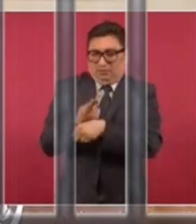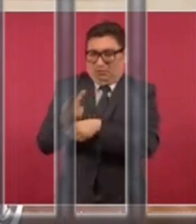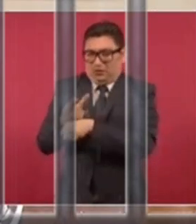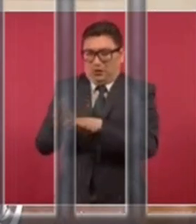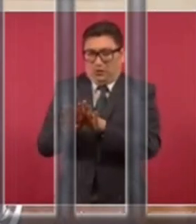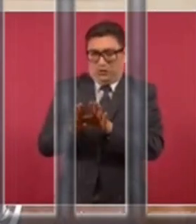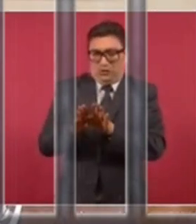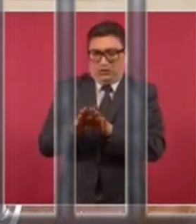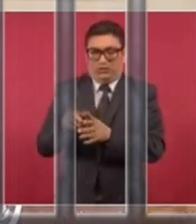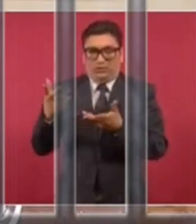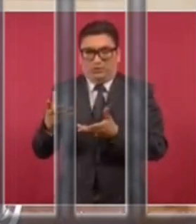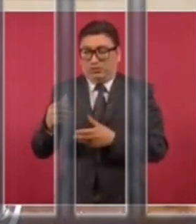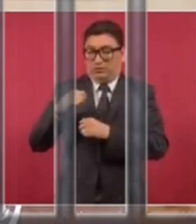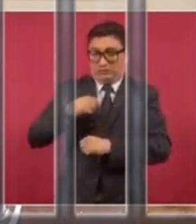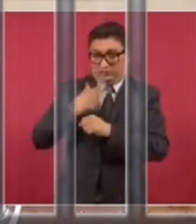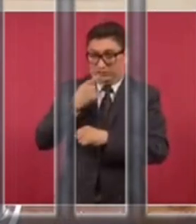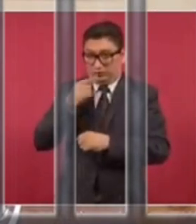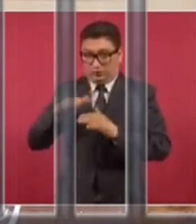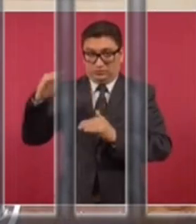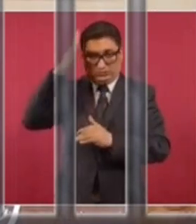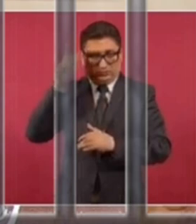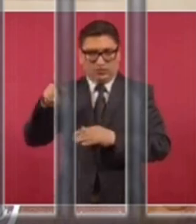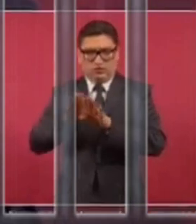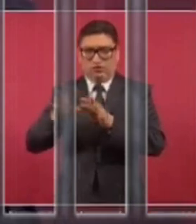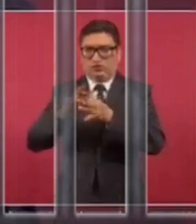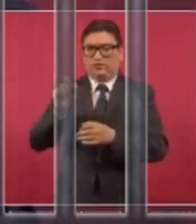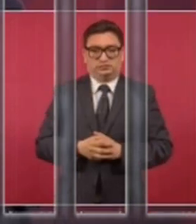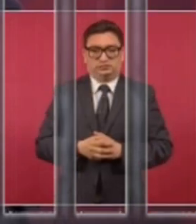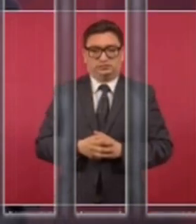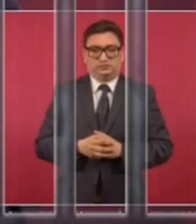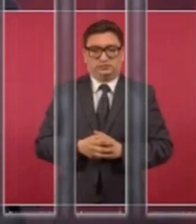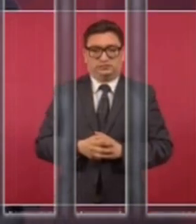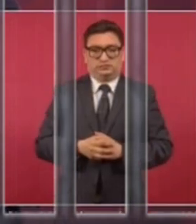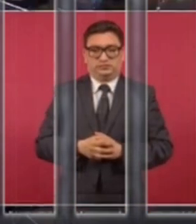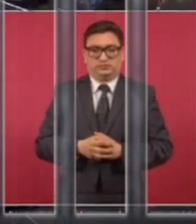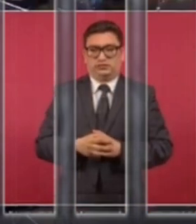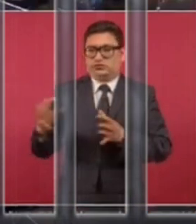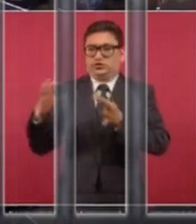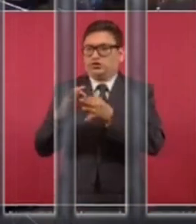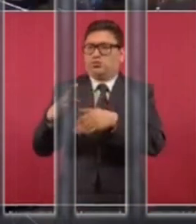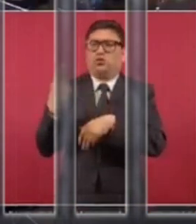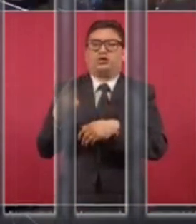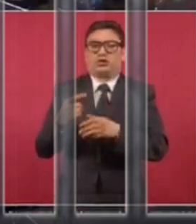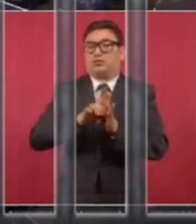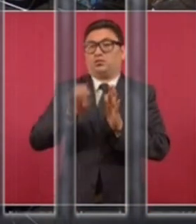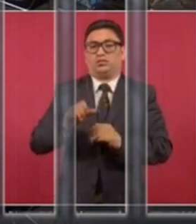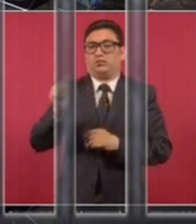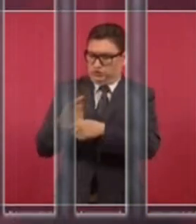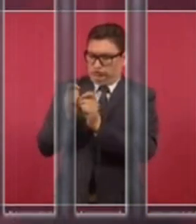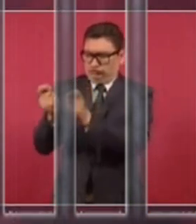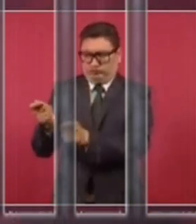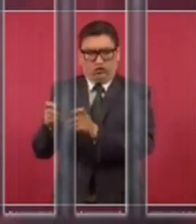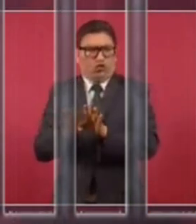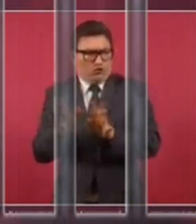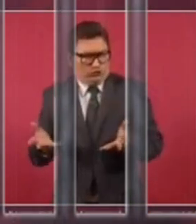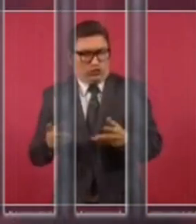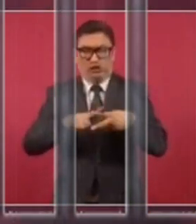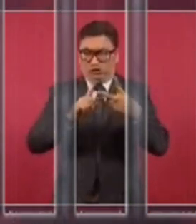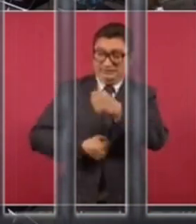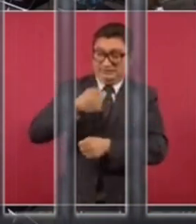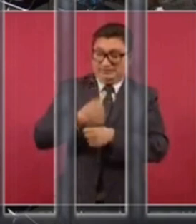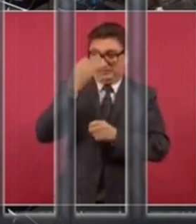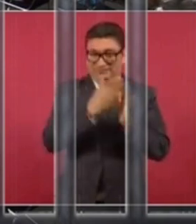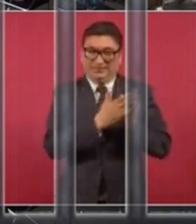con el fiscal de la concha Qué relación con el que estaba en el dicen Pero hay dos cosas